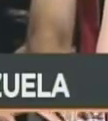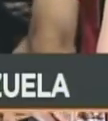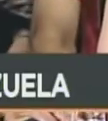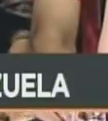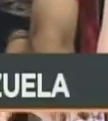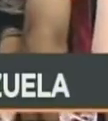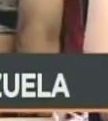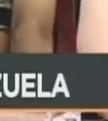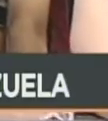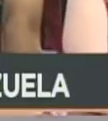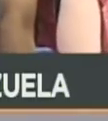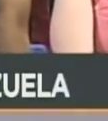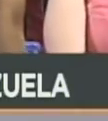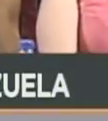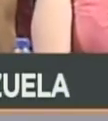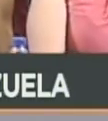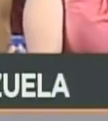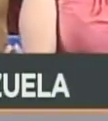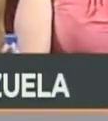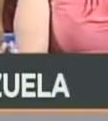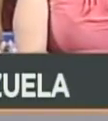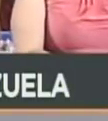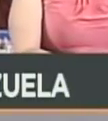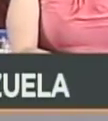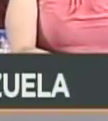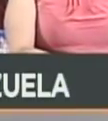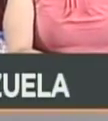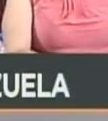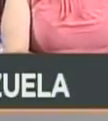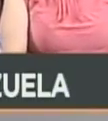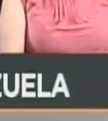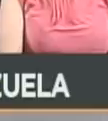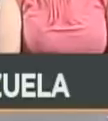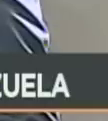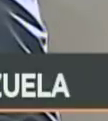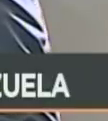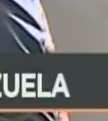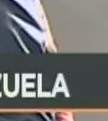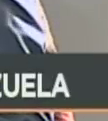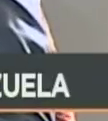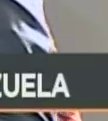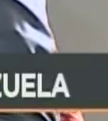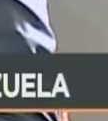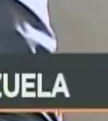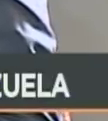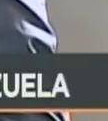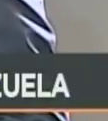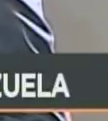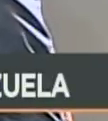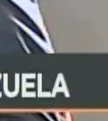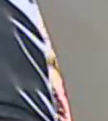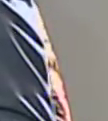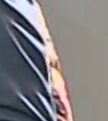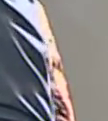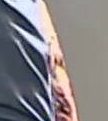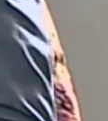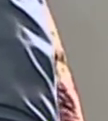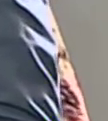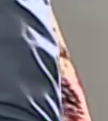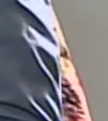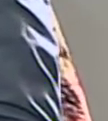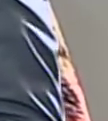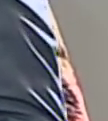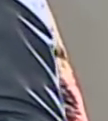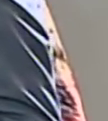Buenas tardes. El presidente Nicolás Maduro ha hecho un llamado para el diálogo y la paz. ¿Están ustedes dispuestos como movimiento a participar en una nueva etapa del